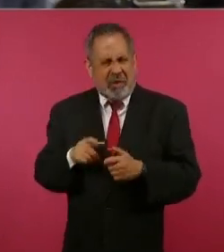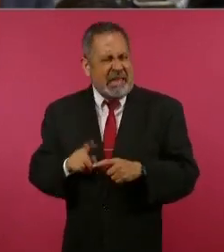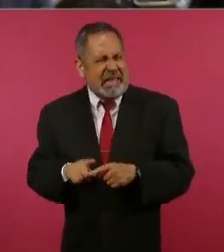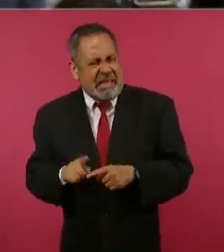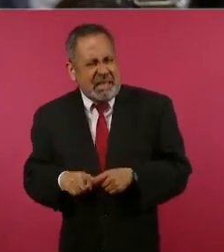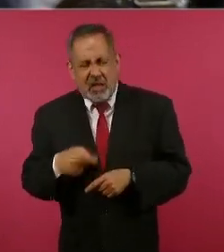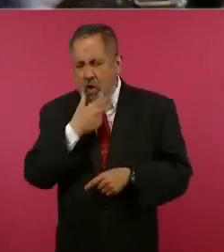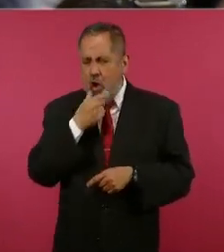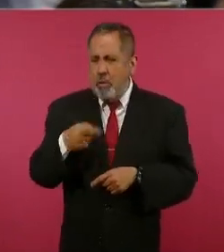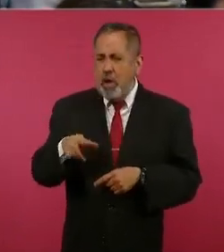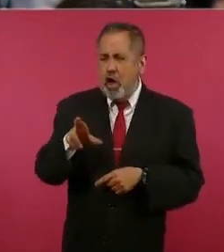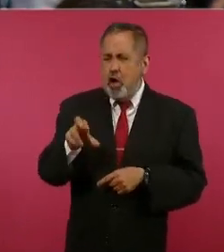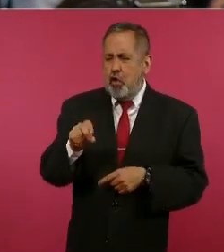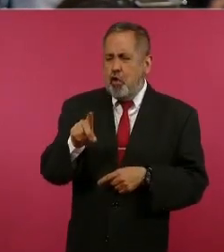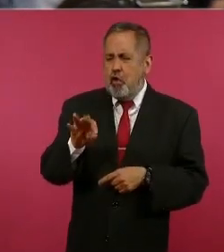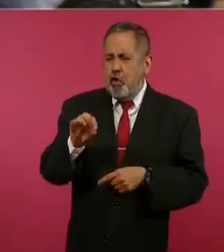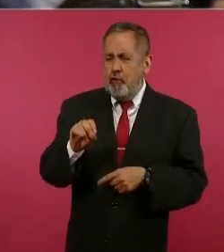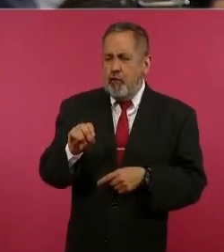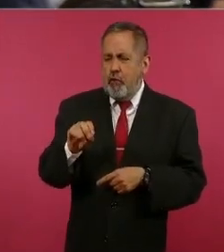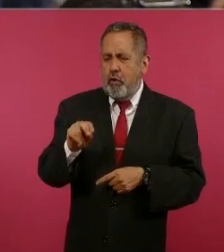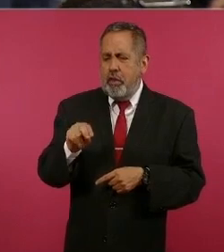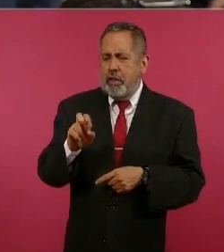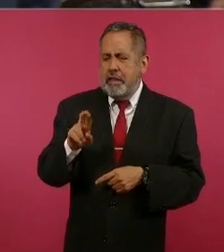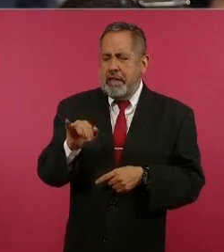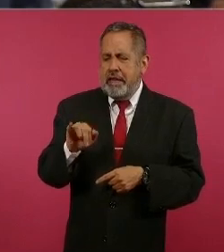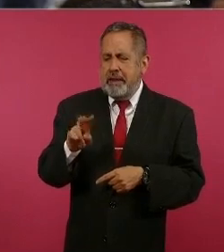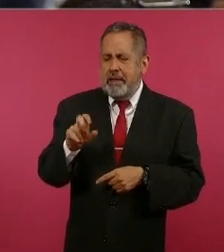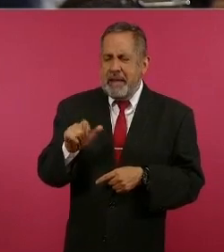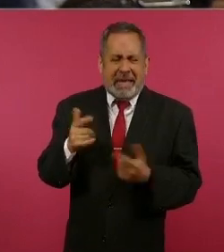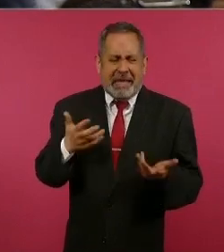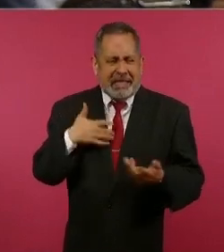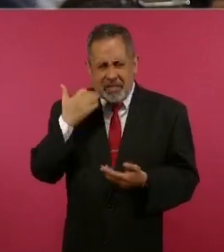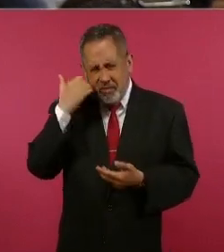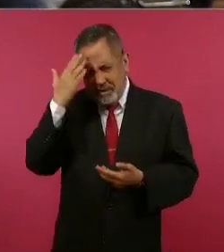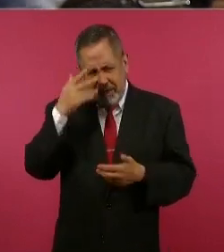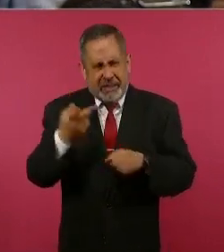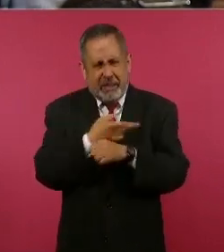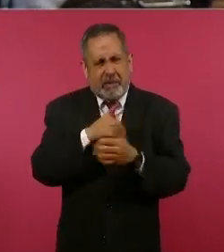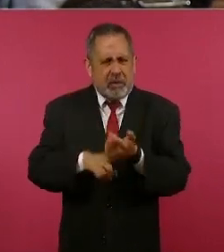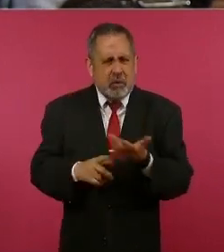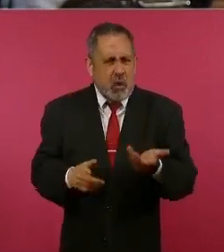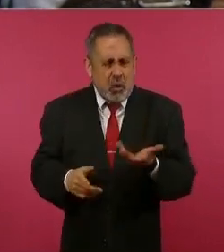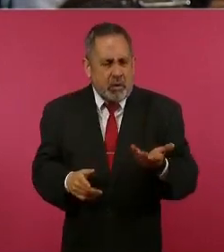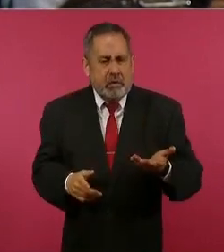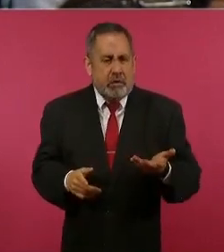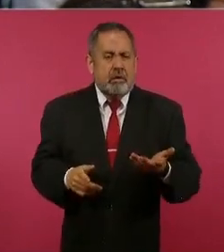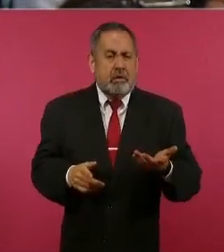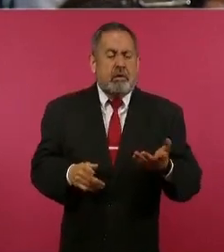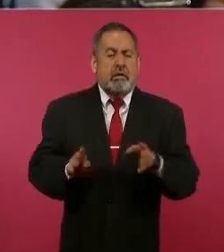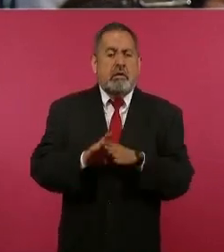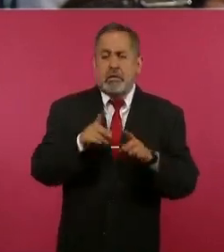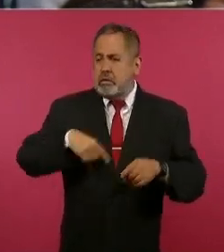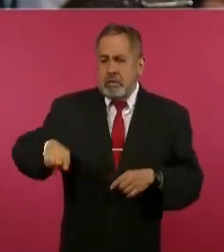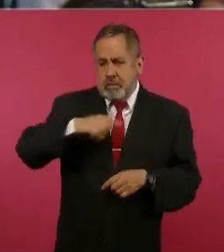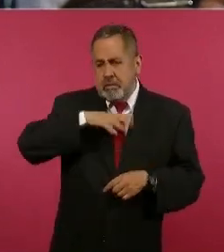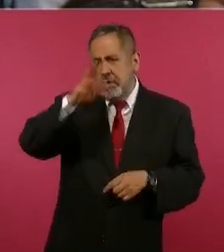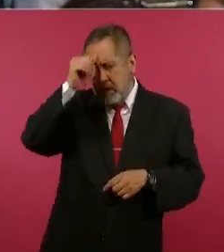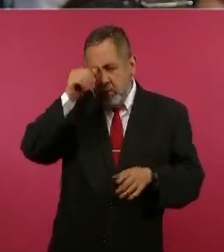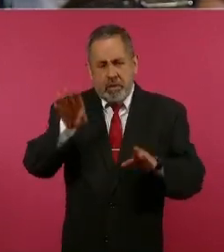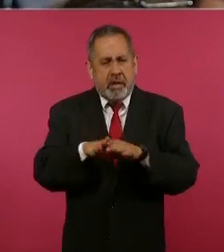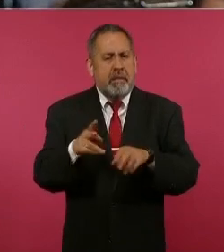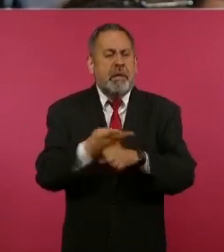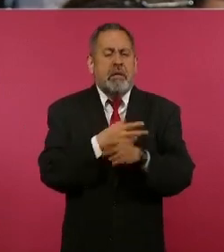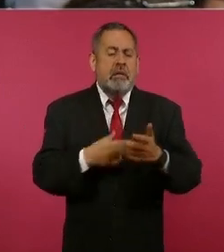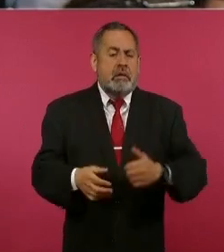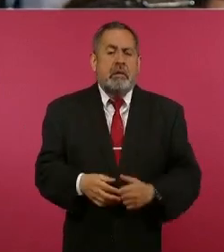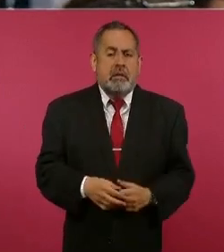de Rodolfo Neribella. Entonces, sí me gustaría saber qué es lo que ha pasado y, sobre todo, bueno, qué acuerdos quedaron.